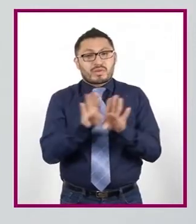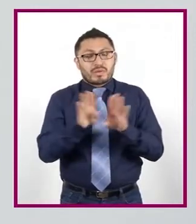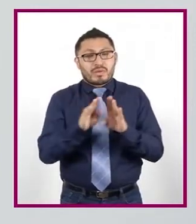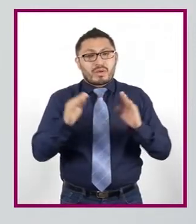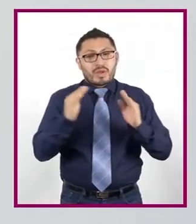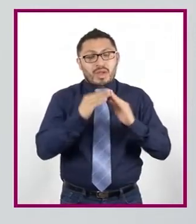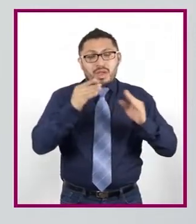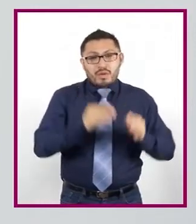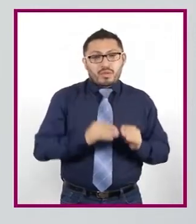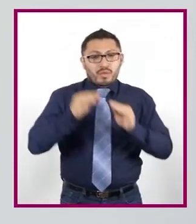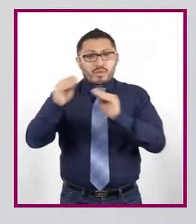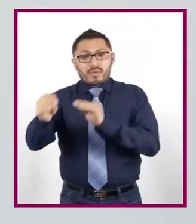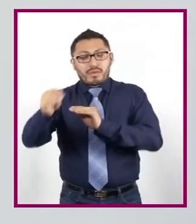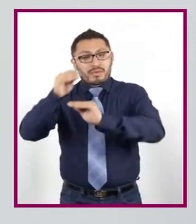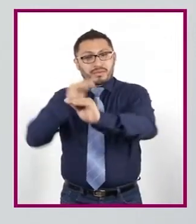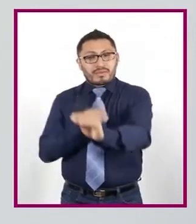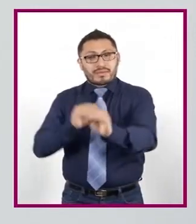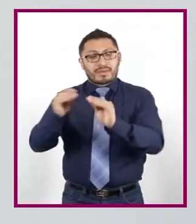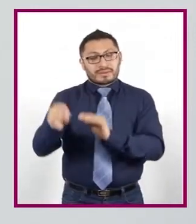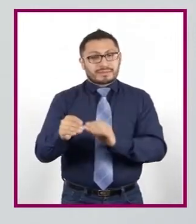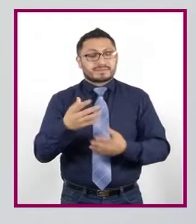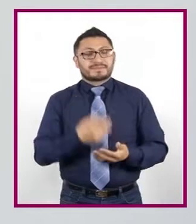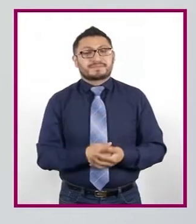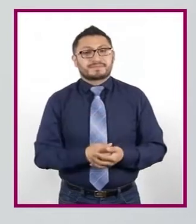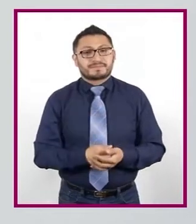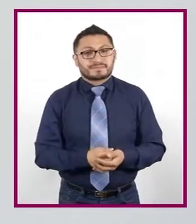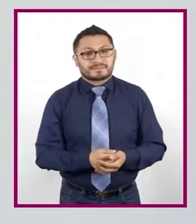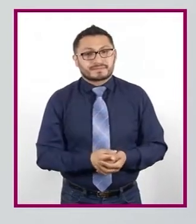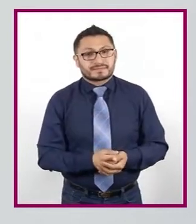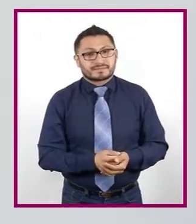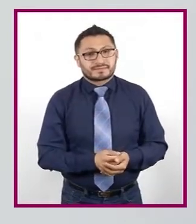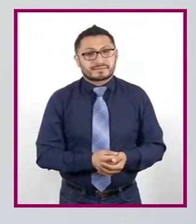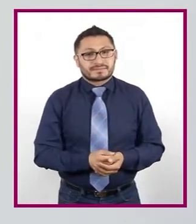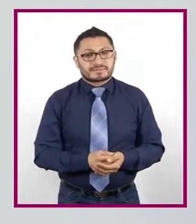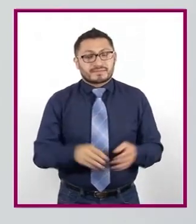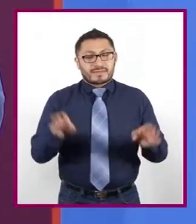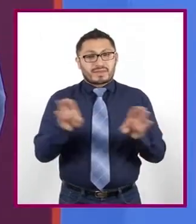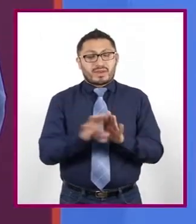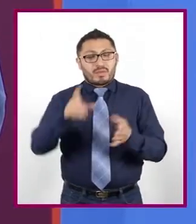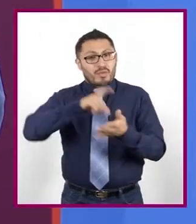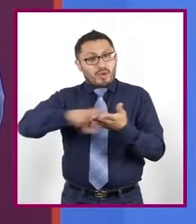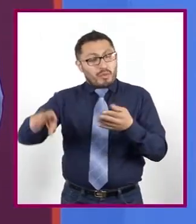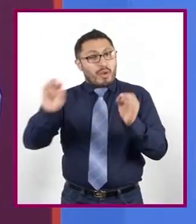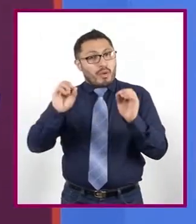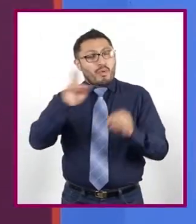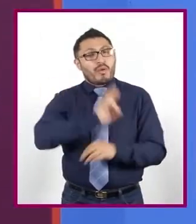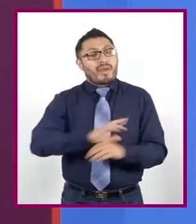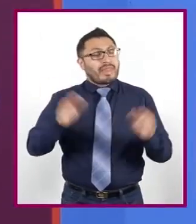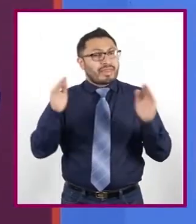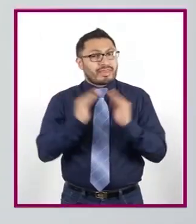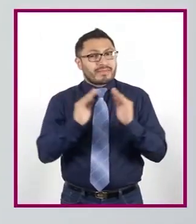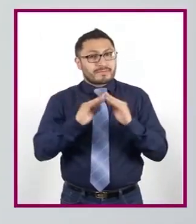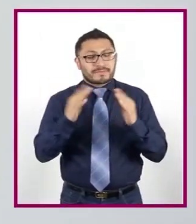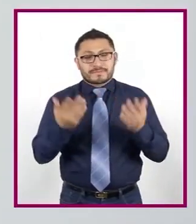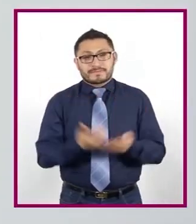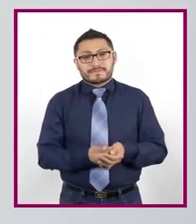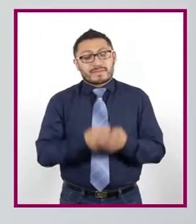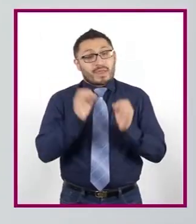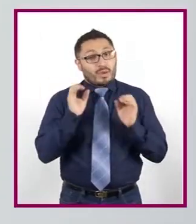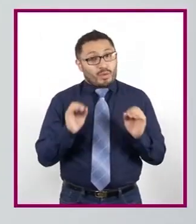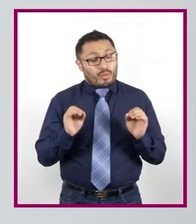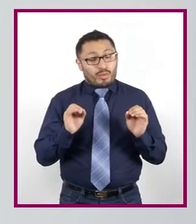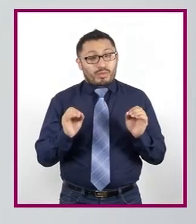de los bienes de unas manos a otras, como la compra o renta de una casa